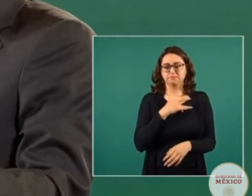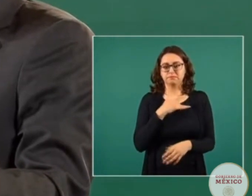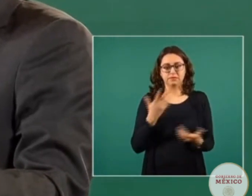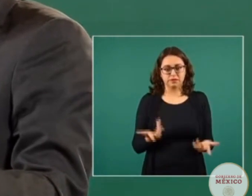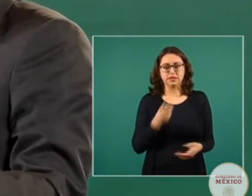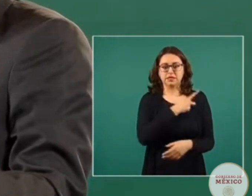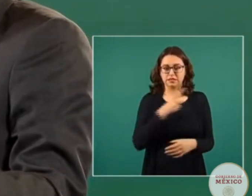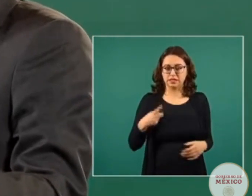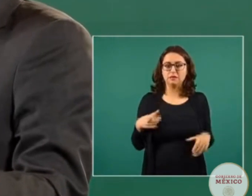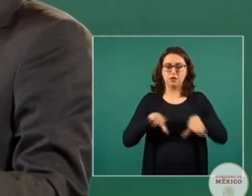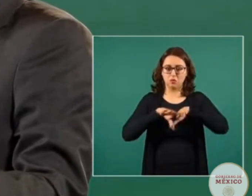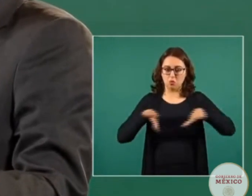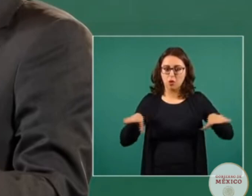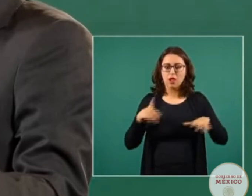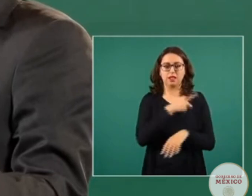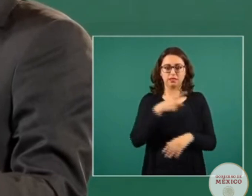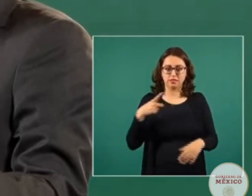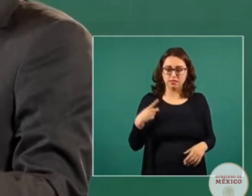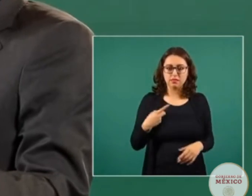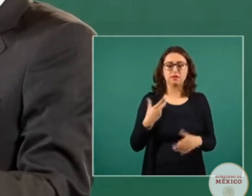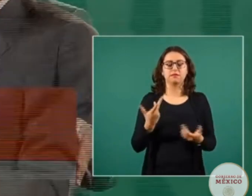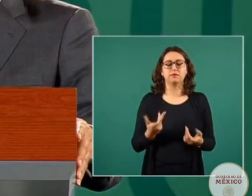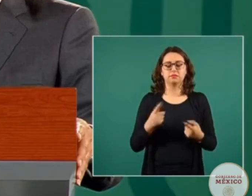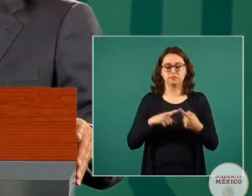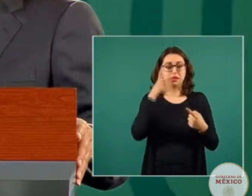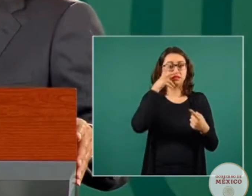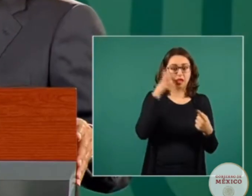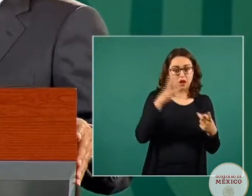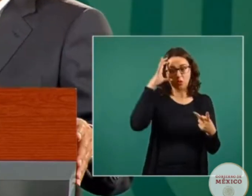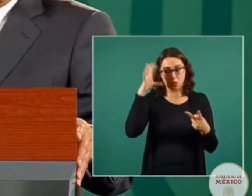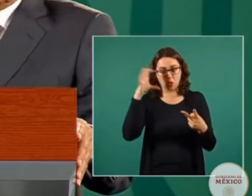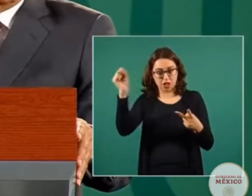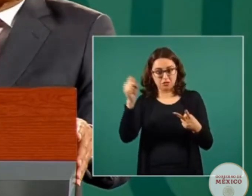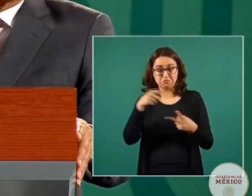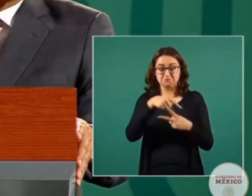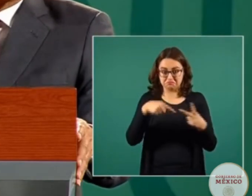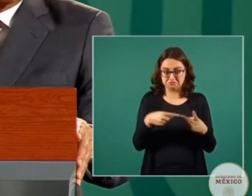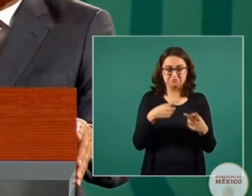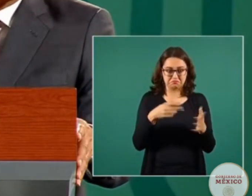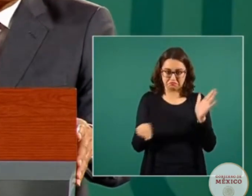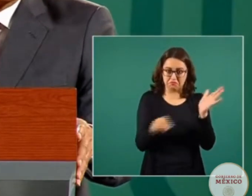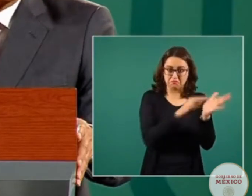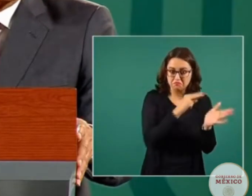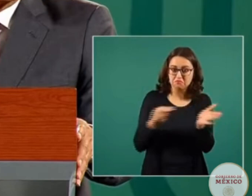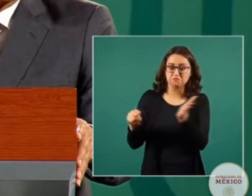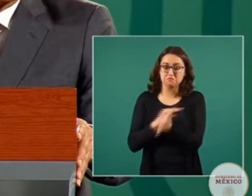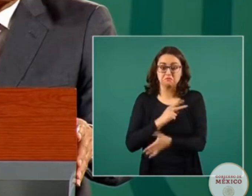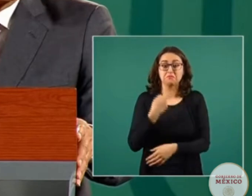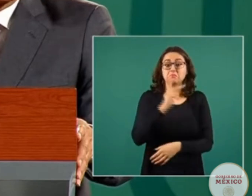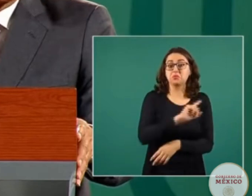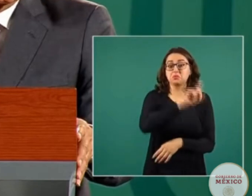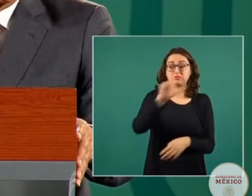de igualdad de Hidalgo y de Morelos, pero durante todo el siglo XIX siguió existiendo